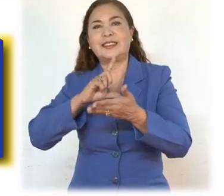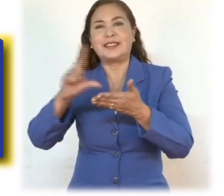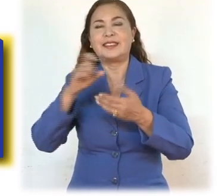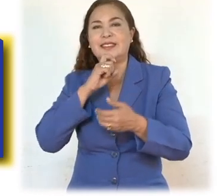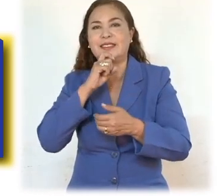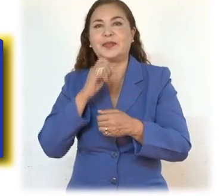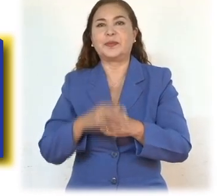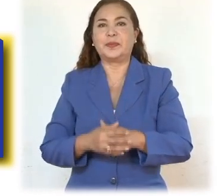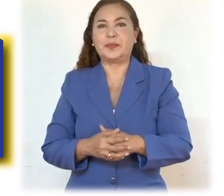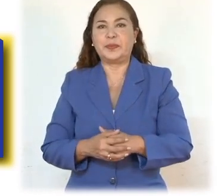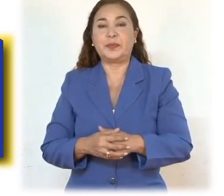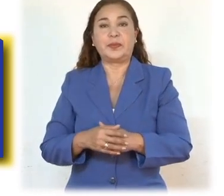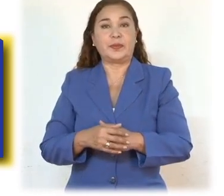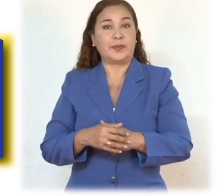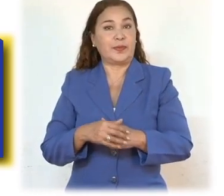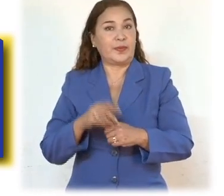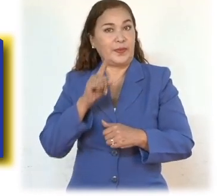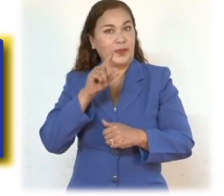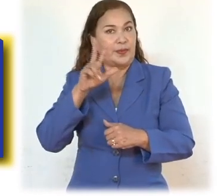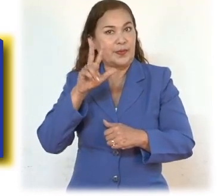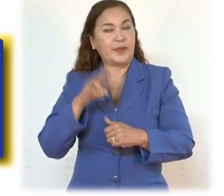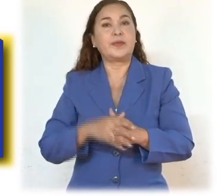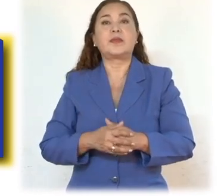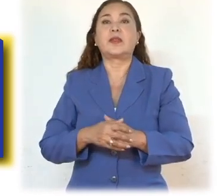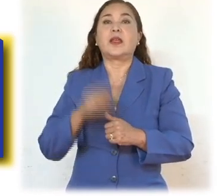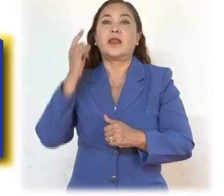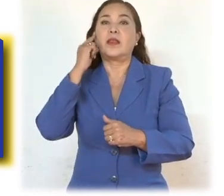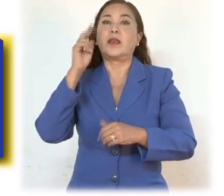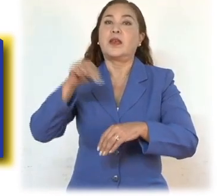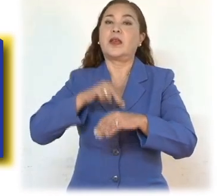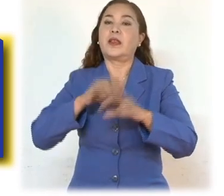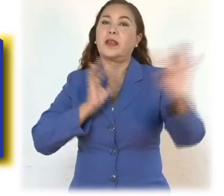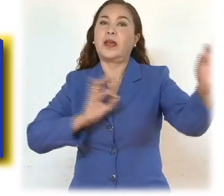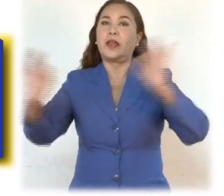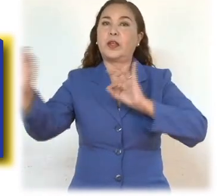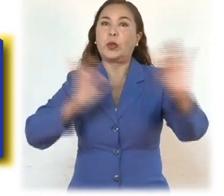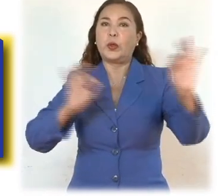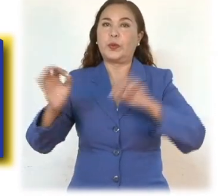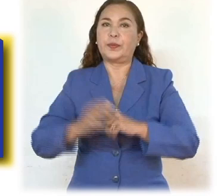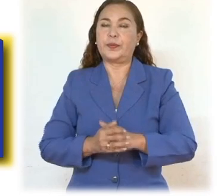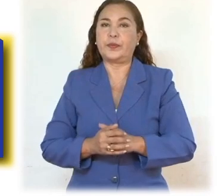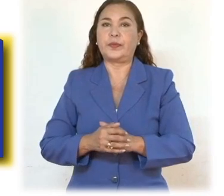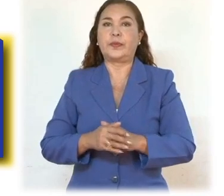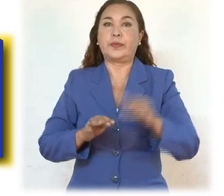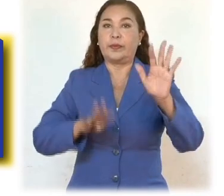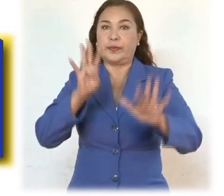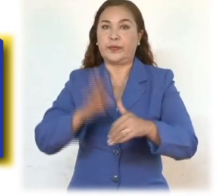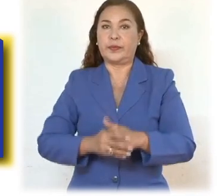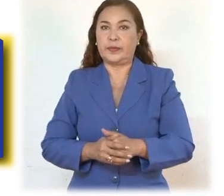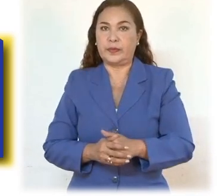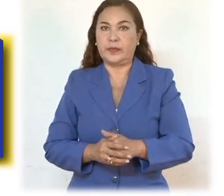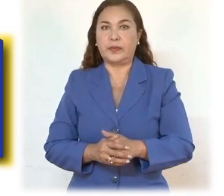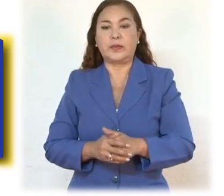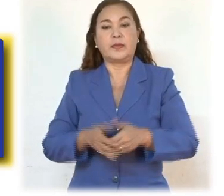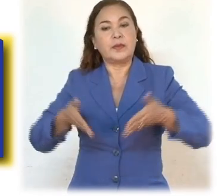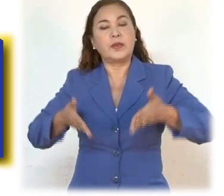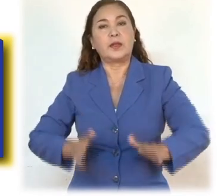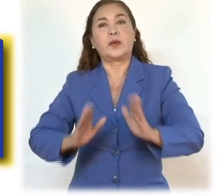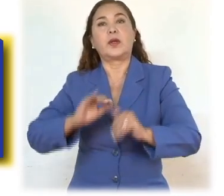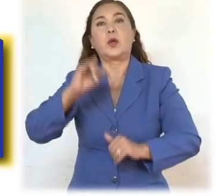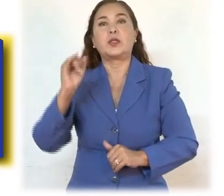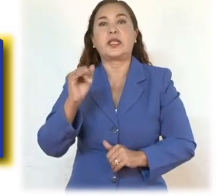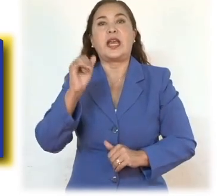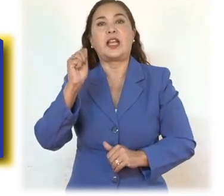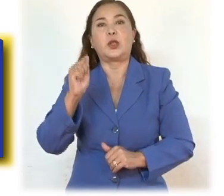trabalenguas día 13 Día Nacional del teatro día 14 natalicio de